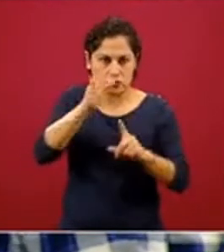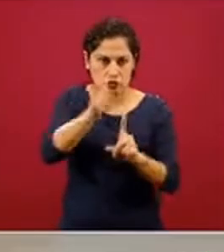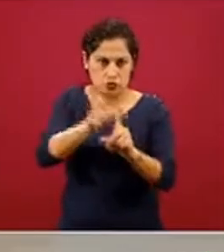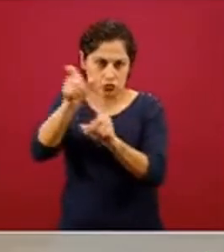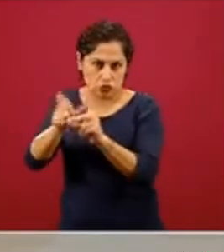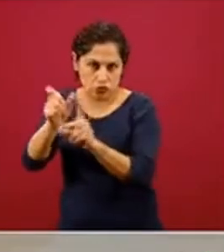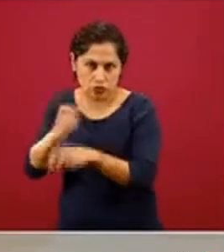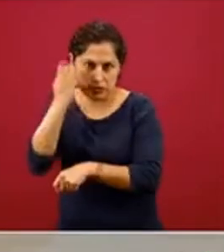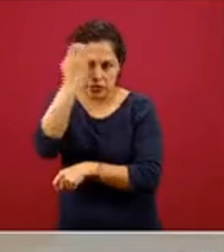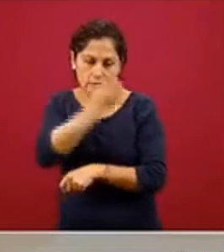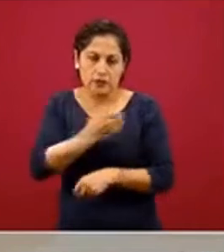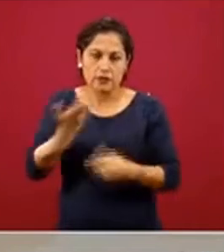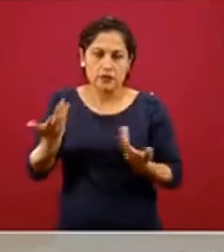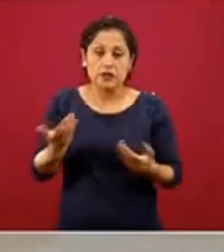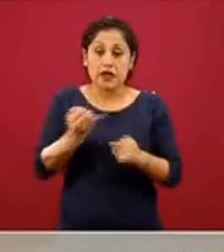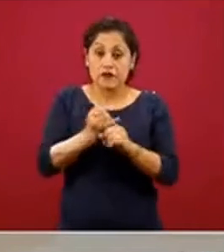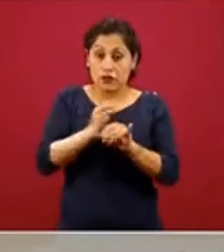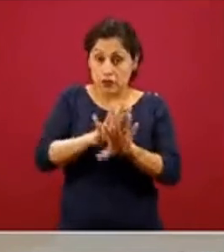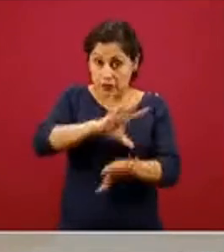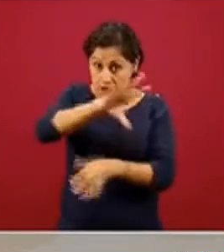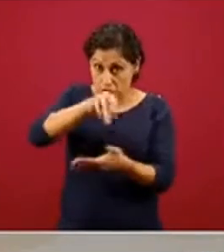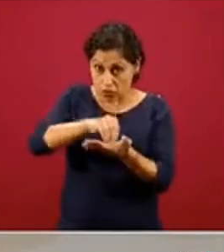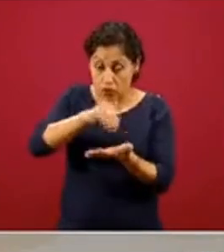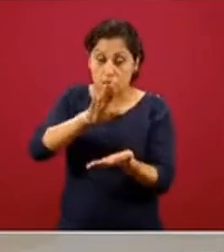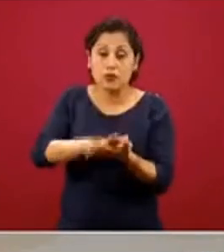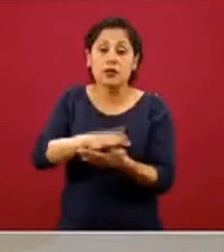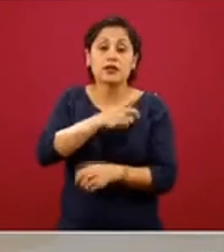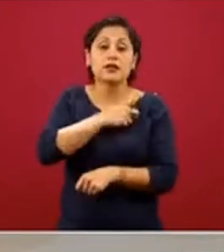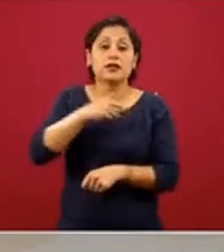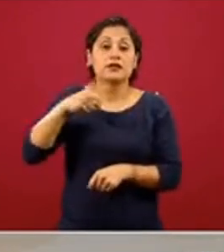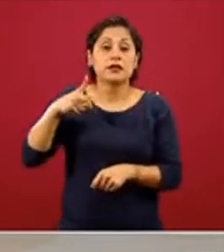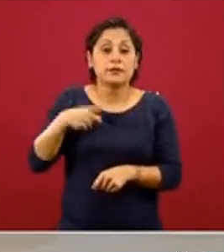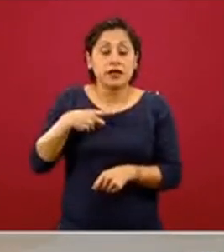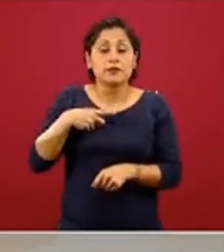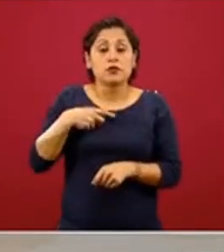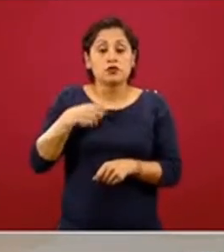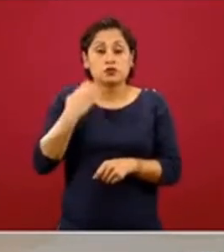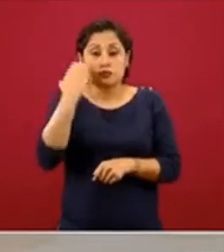para tener el dato completo, tendríamos entonces que revisar